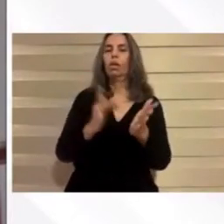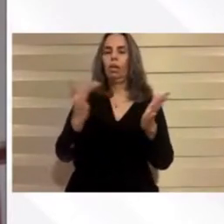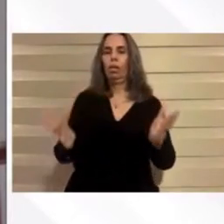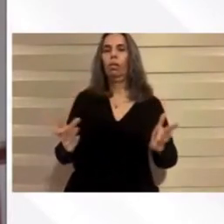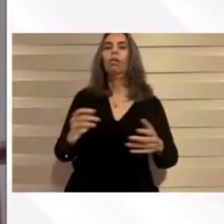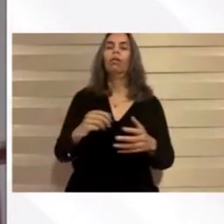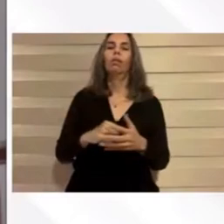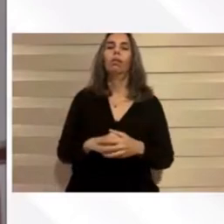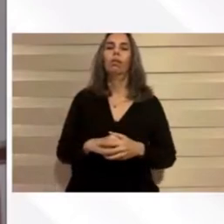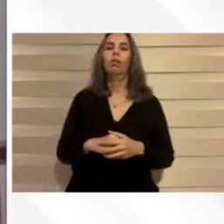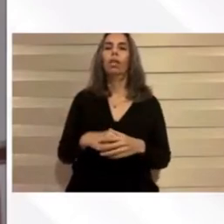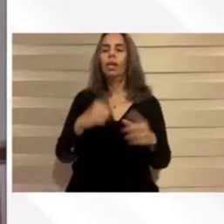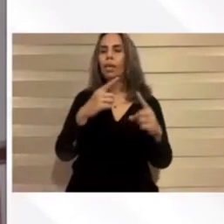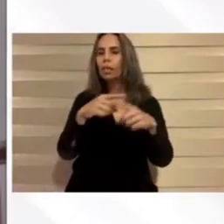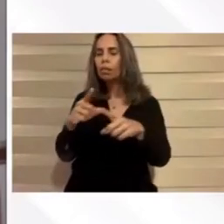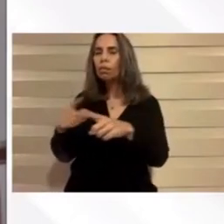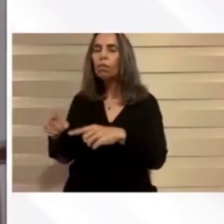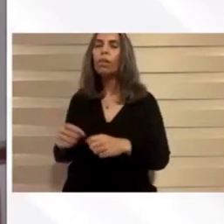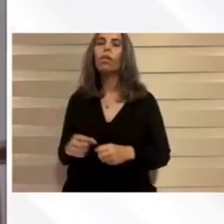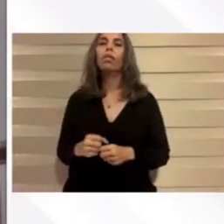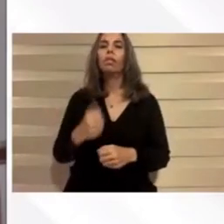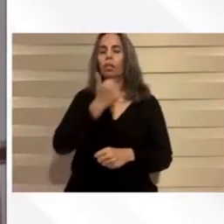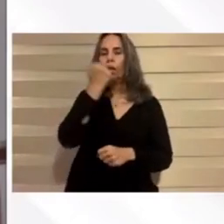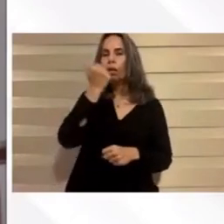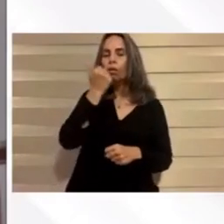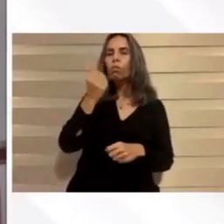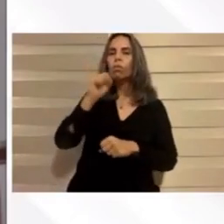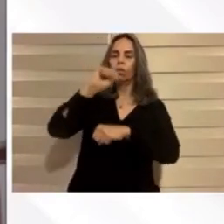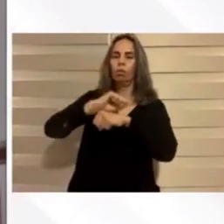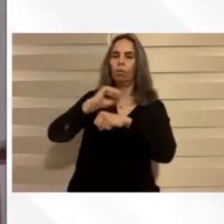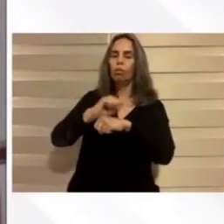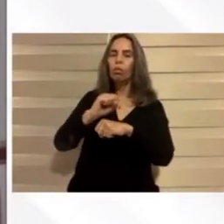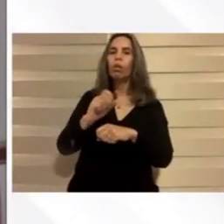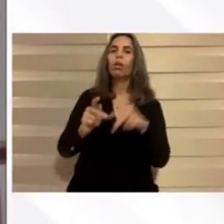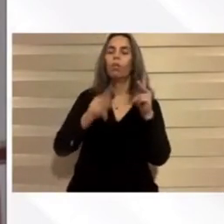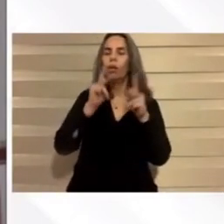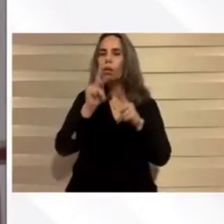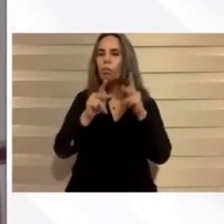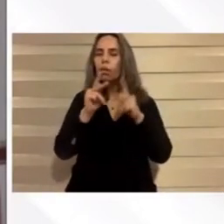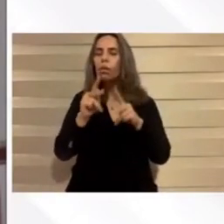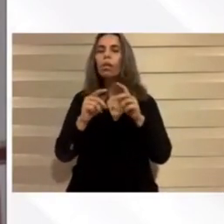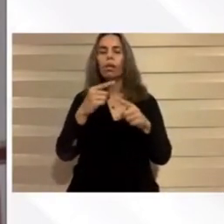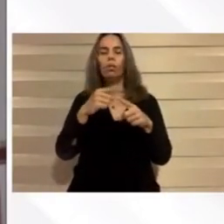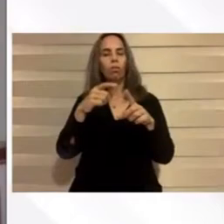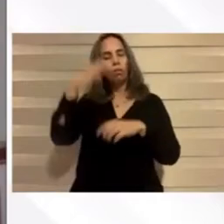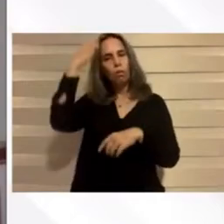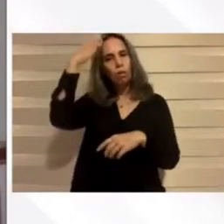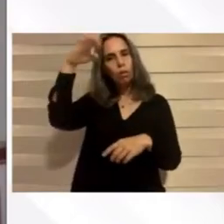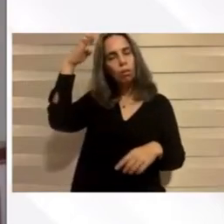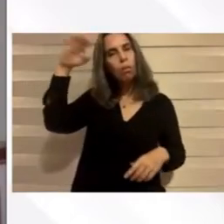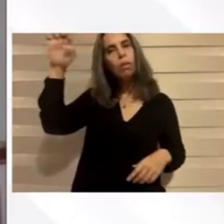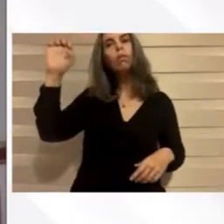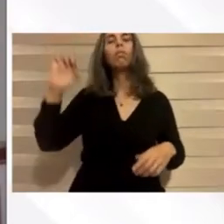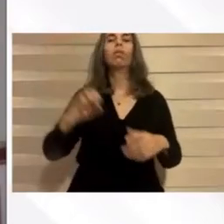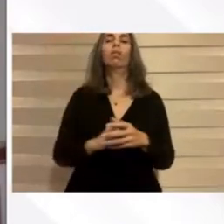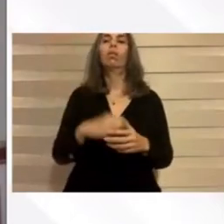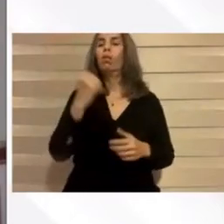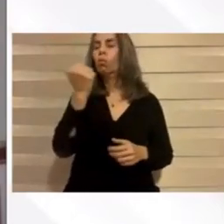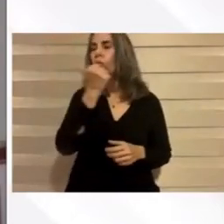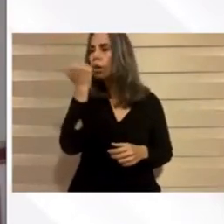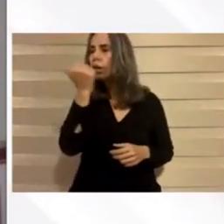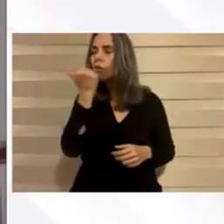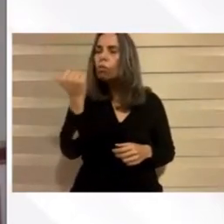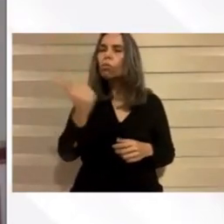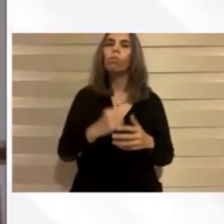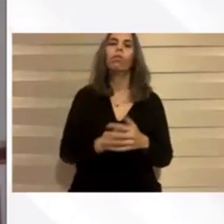de secundaria que participan de la dinámica. De la dinámica de la sesión de hoy, todos los alumnos y alumnas en la audiencia que se